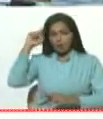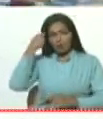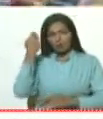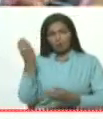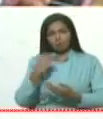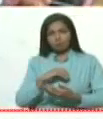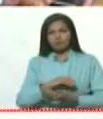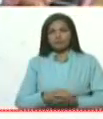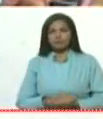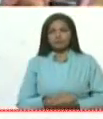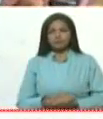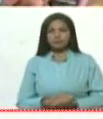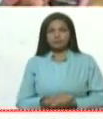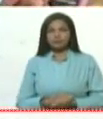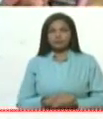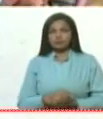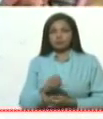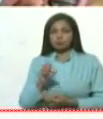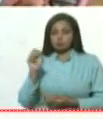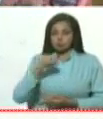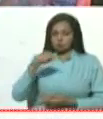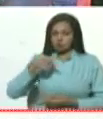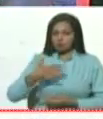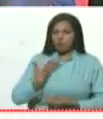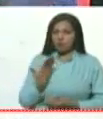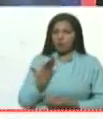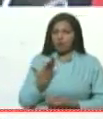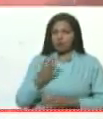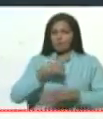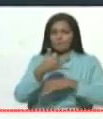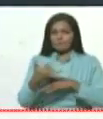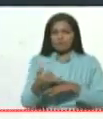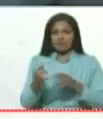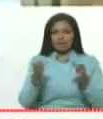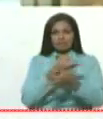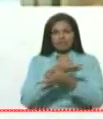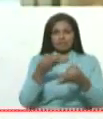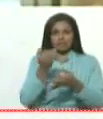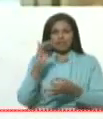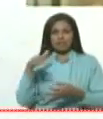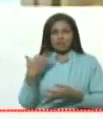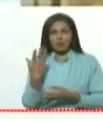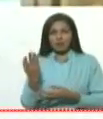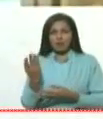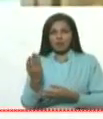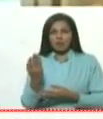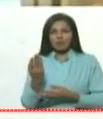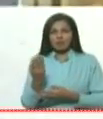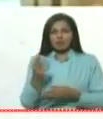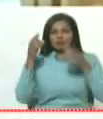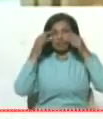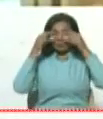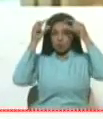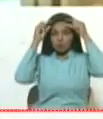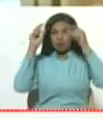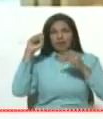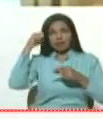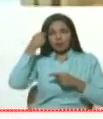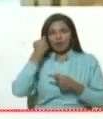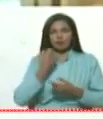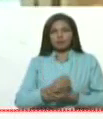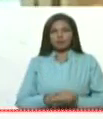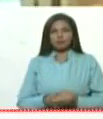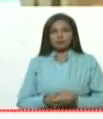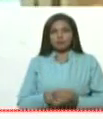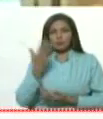grande. Yo sí puedo. Plan extraordinario de alfabetización, Simón Rodríguez. Recuerdos de